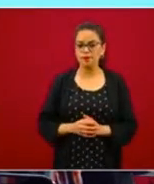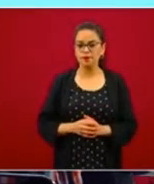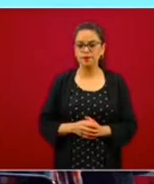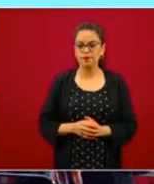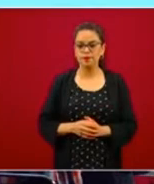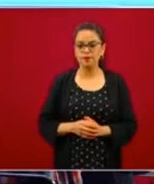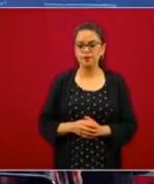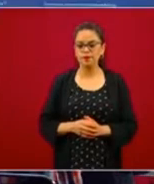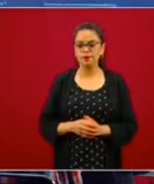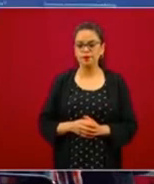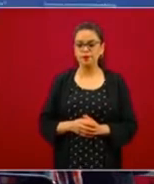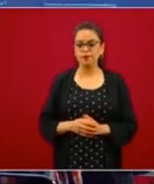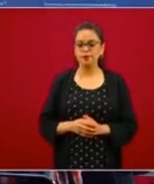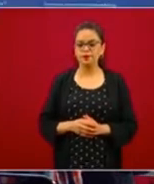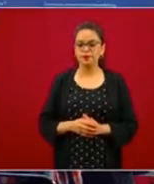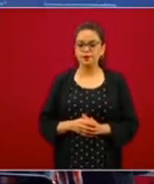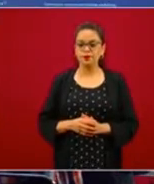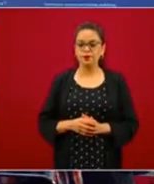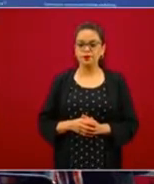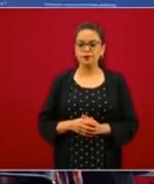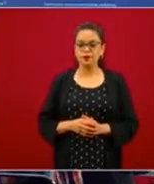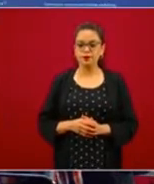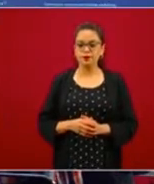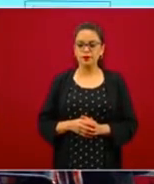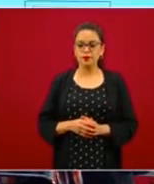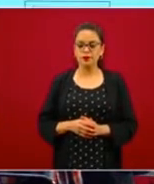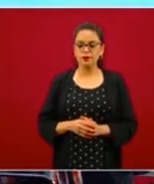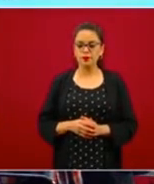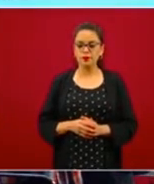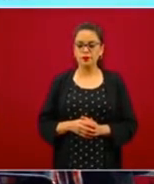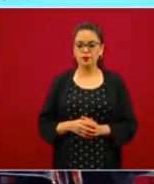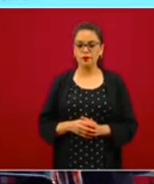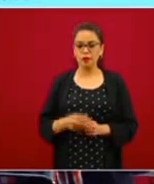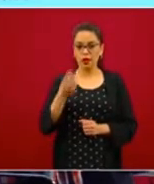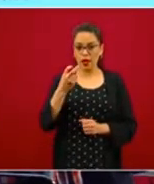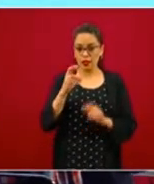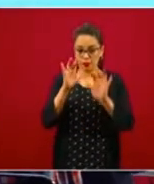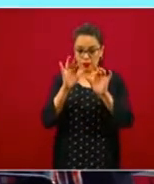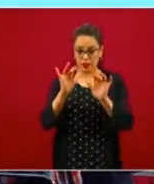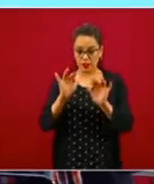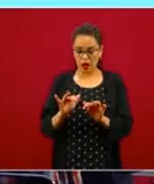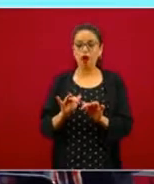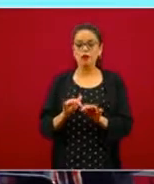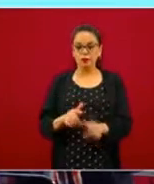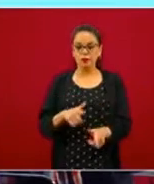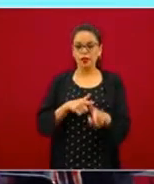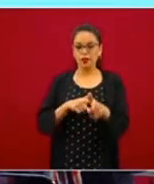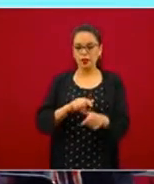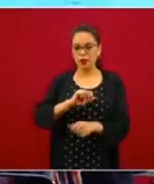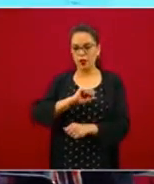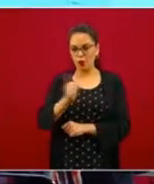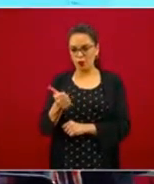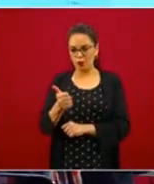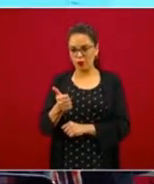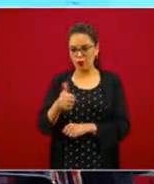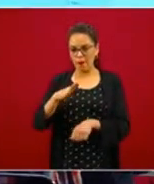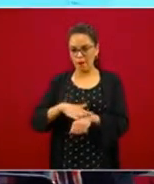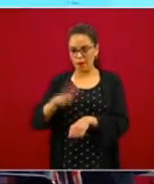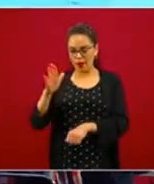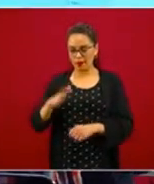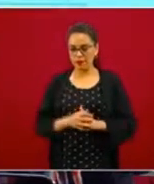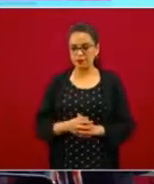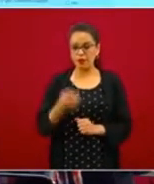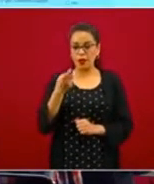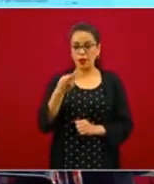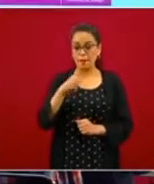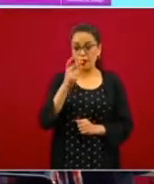podamos hacer más already filled rápido. some of this information so that we Genera can do todos this esos datos y faster. continúa. A Then partir you de click on ese continue. registro,